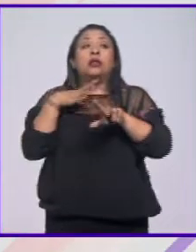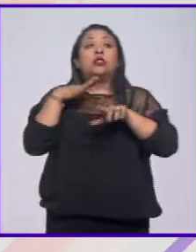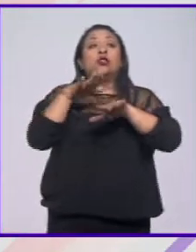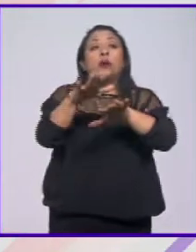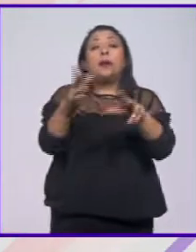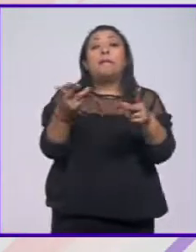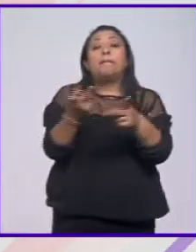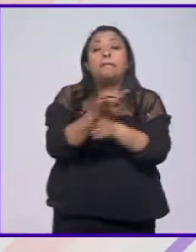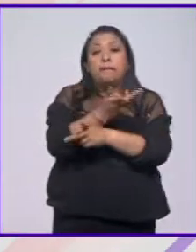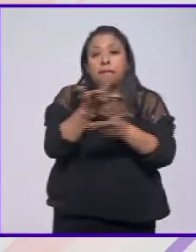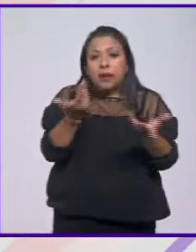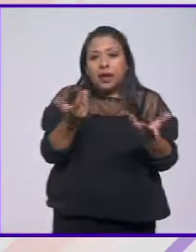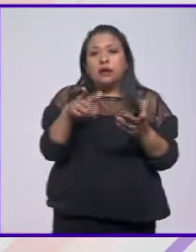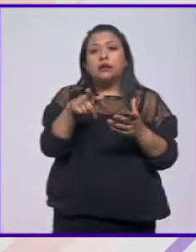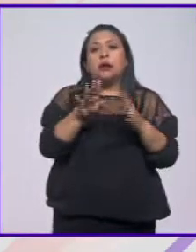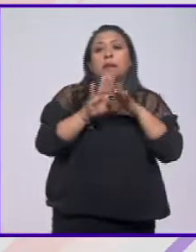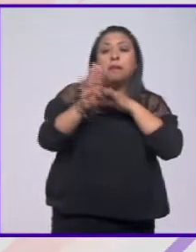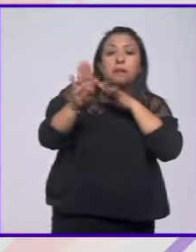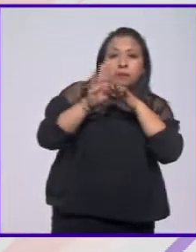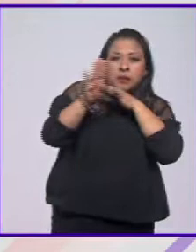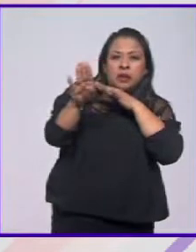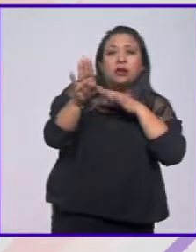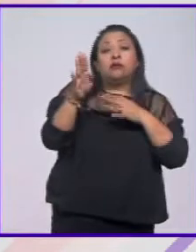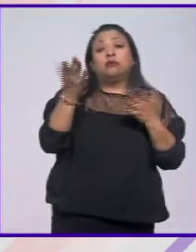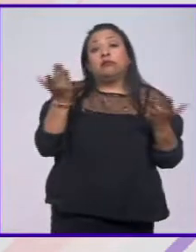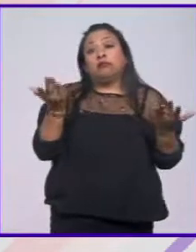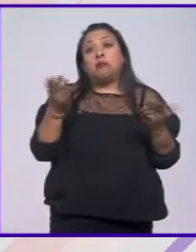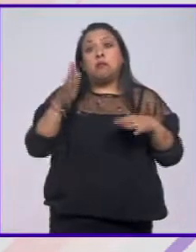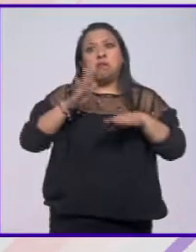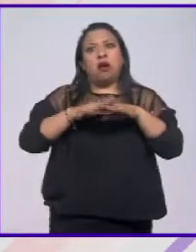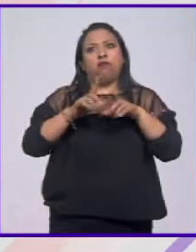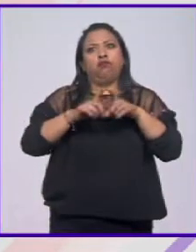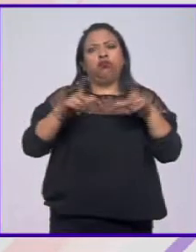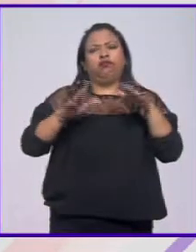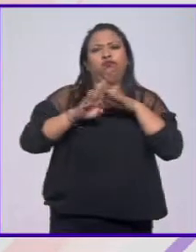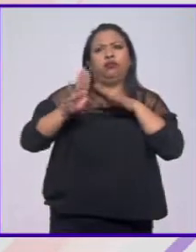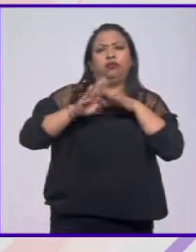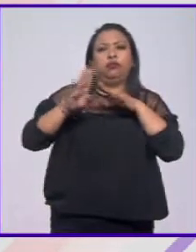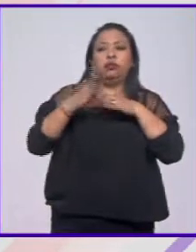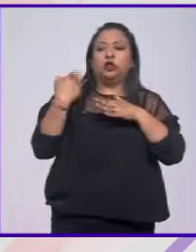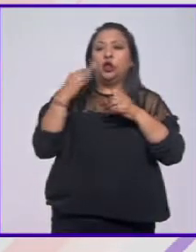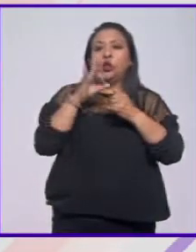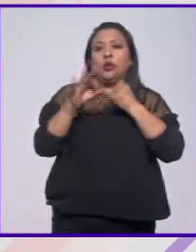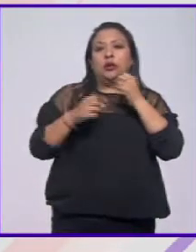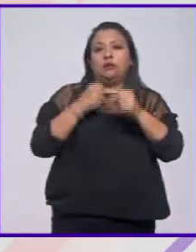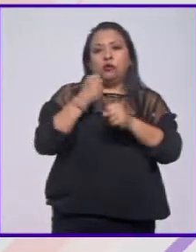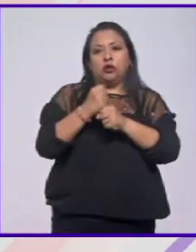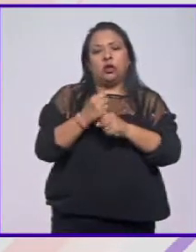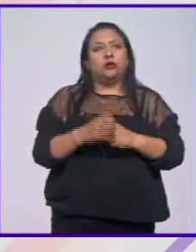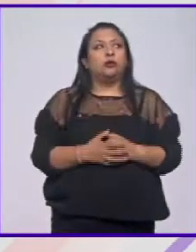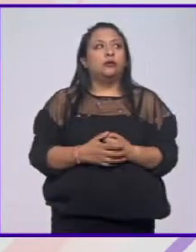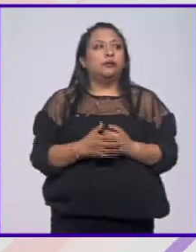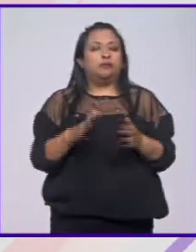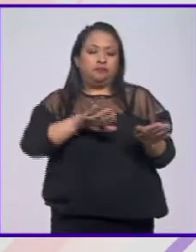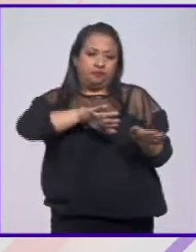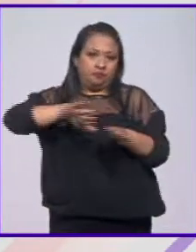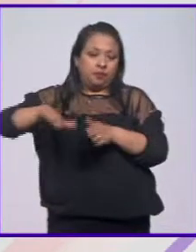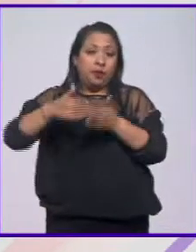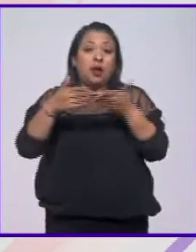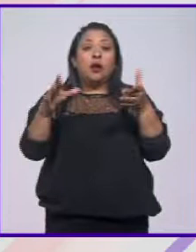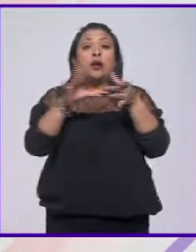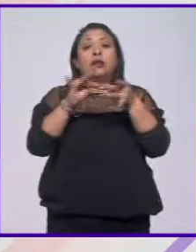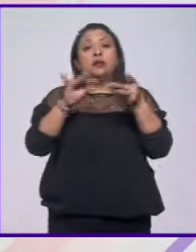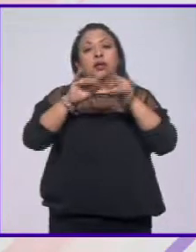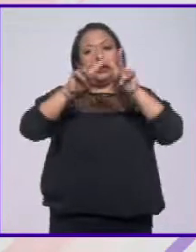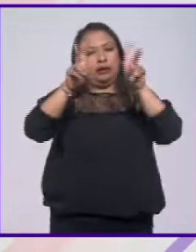que está pasando con la migración, que bueno, aumentó de manera abismal en los últimos años. Bueno, y vamos a platicar de